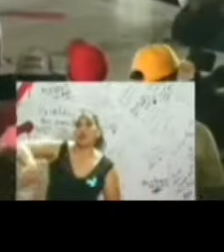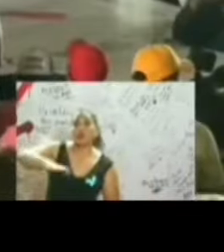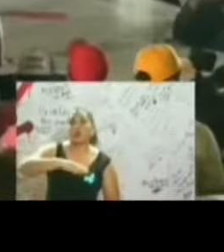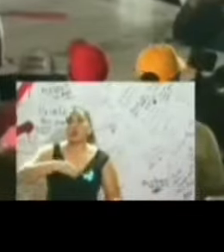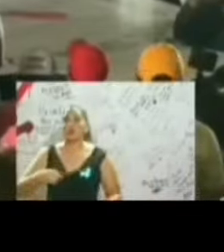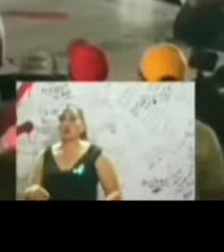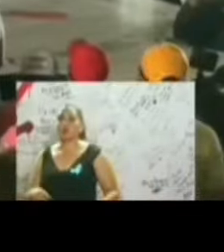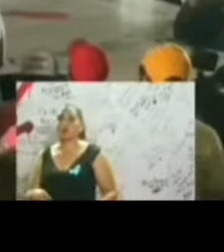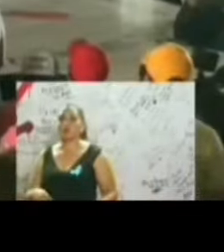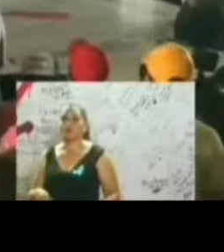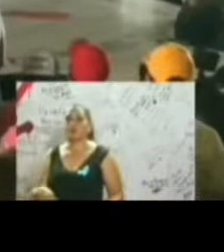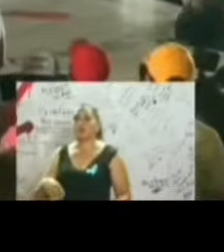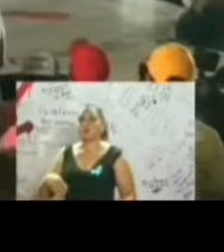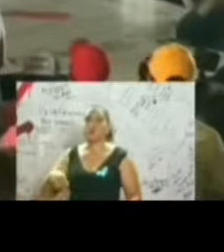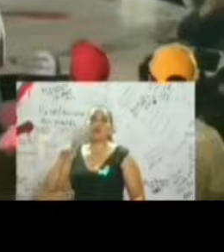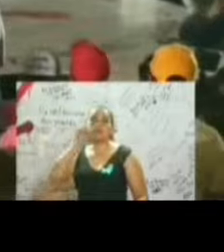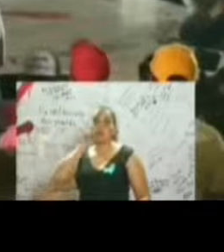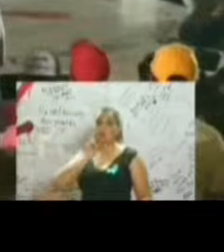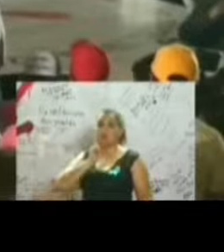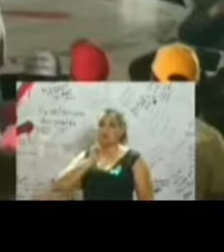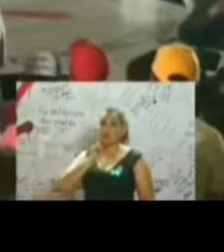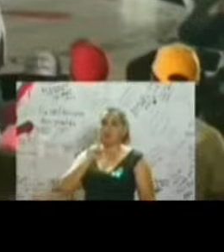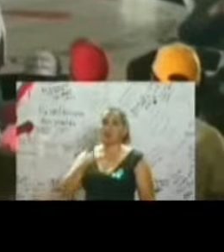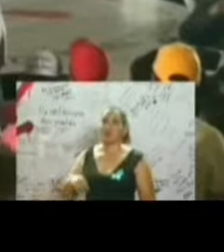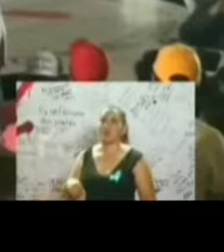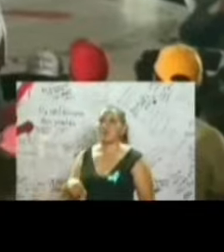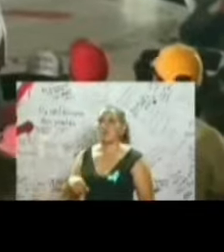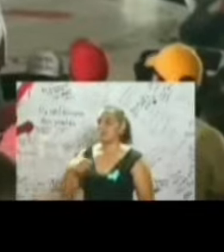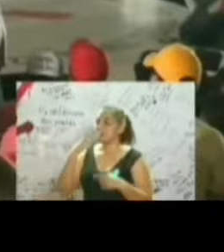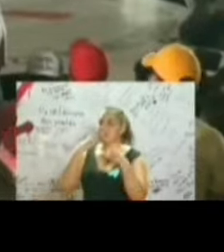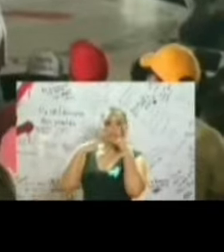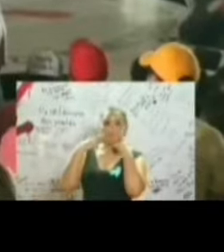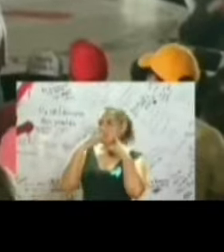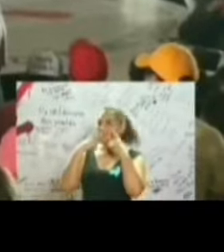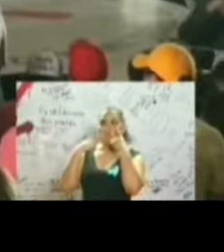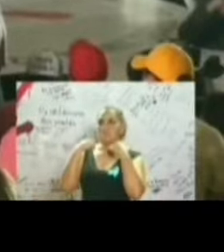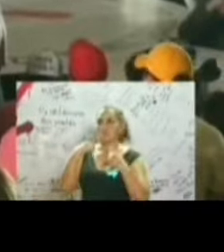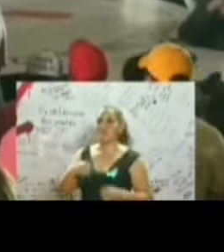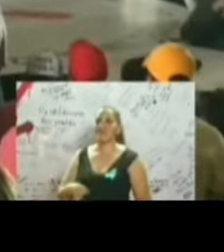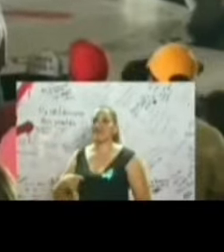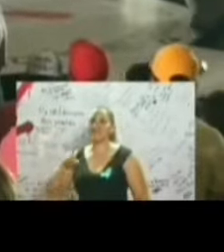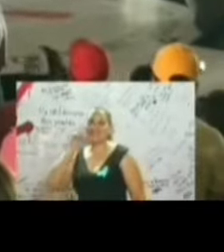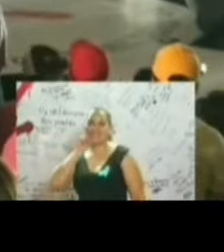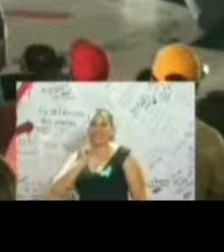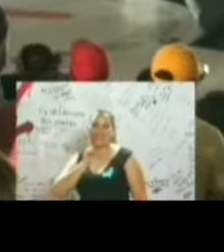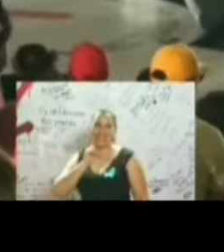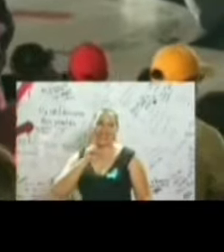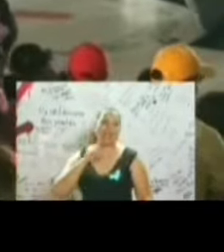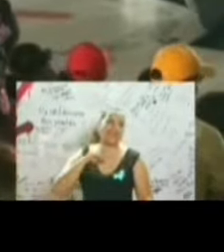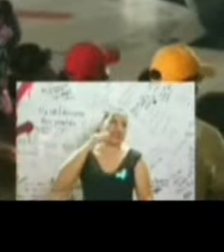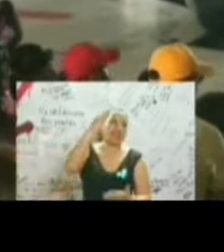dice la Shakira, que las mujeres no lloramos, las mujeres facturamos.